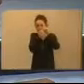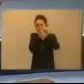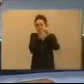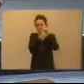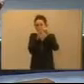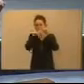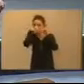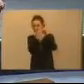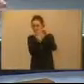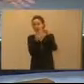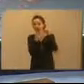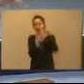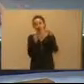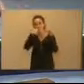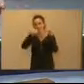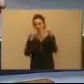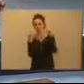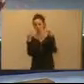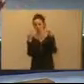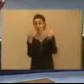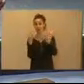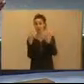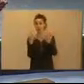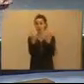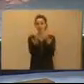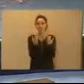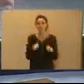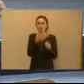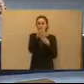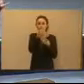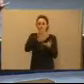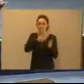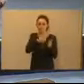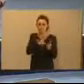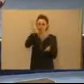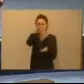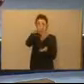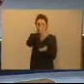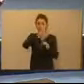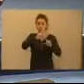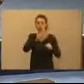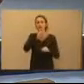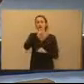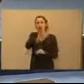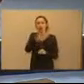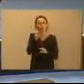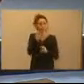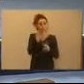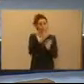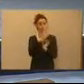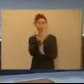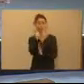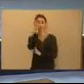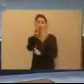cierta presencia en pumares, pero tanto los informes técnicos como los científicos advierten que no se ha observado daño sobre